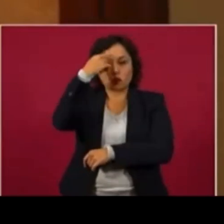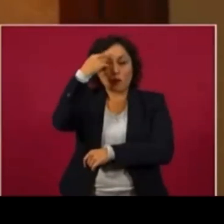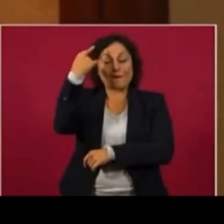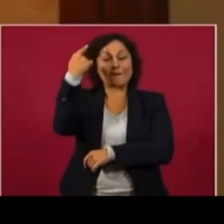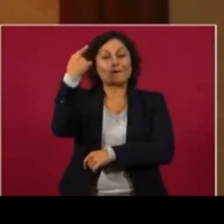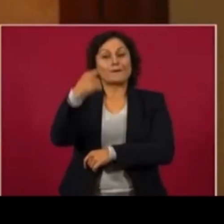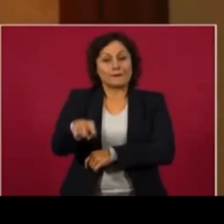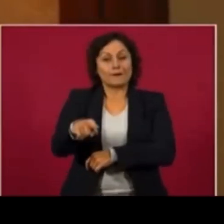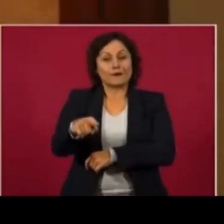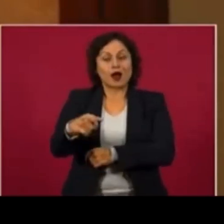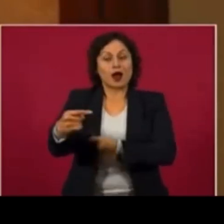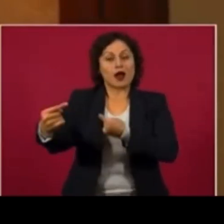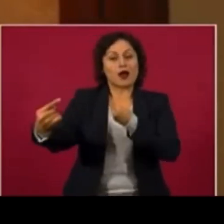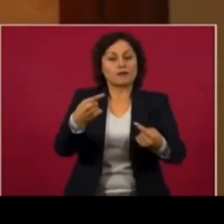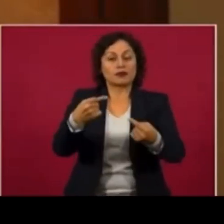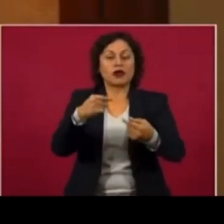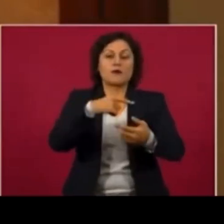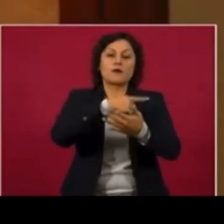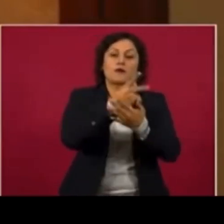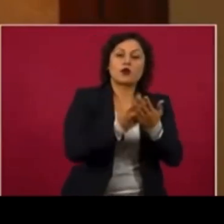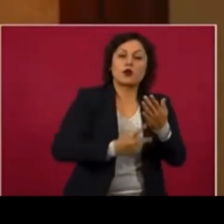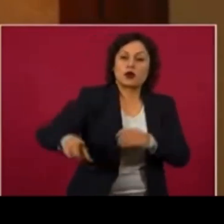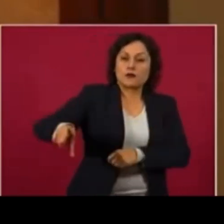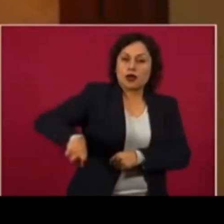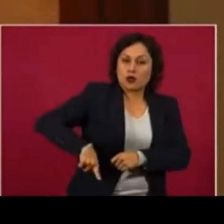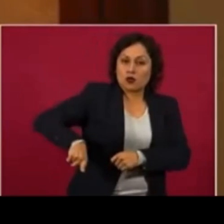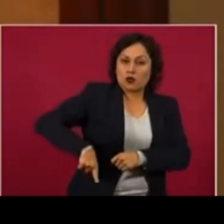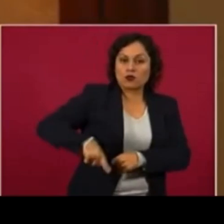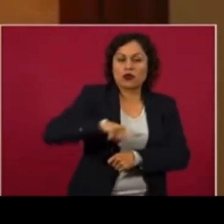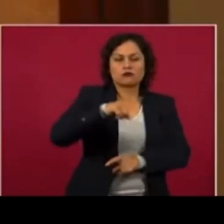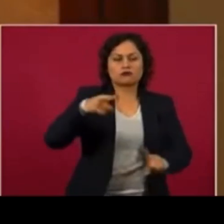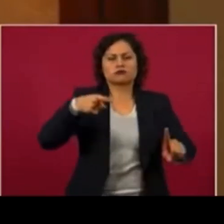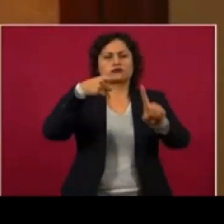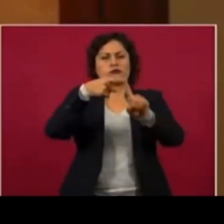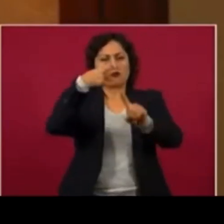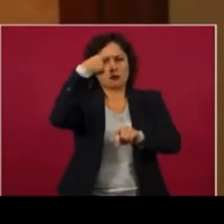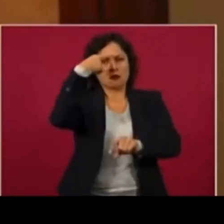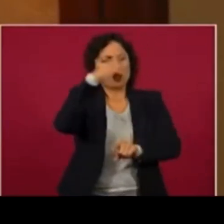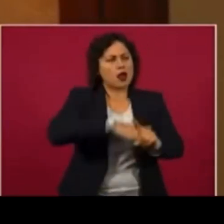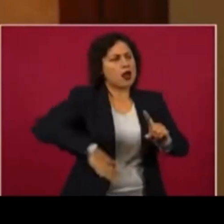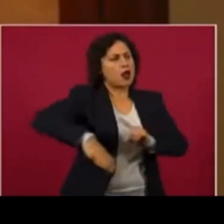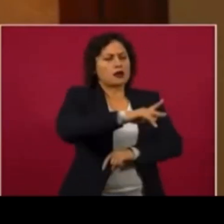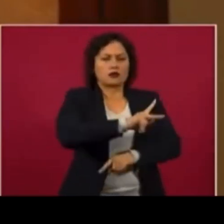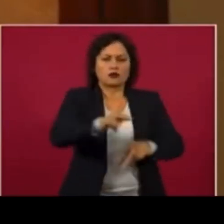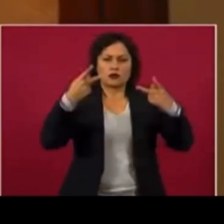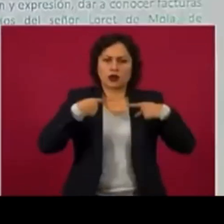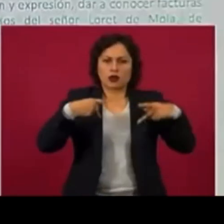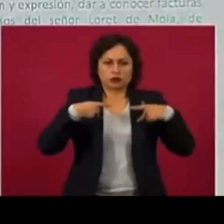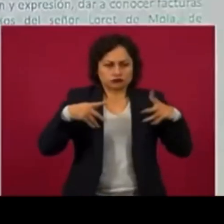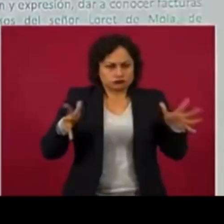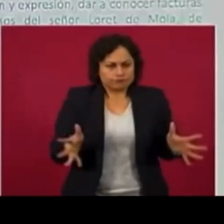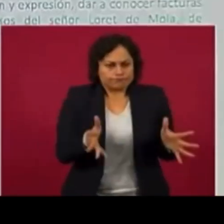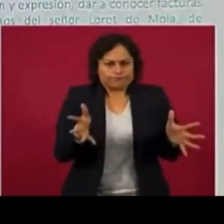sabotear un programa gubernamental orientado a liberar al conjunto de la población de